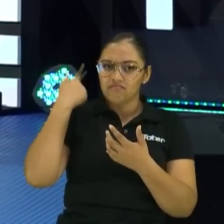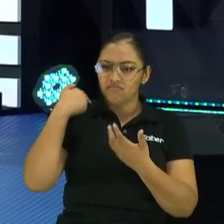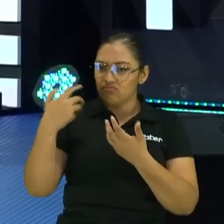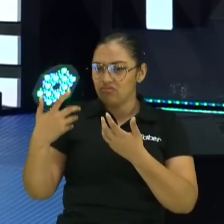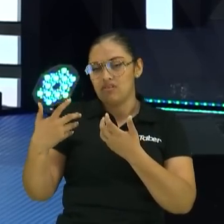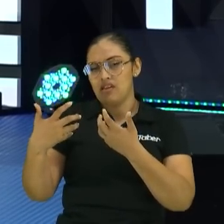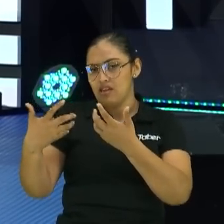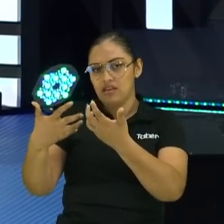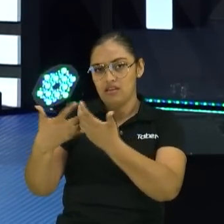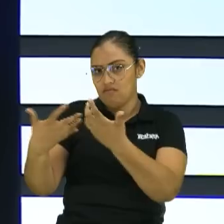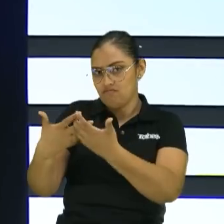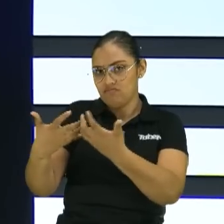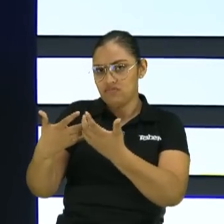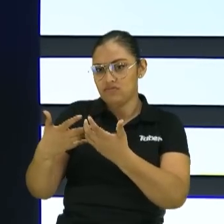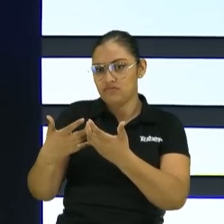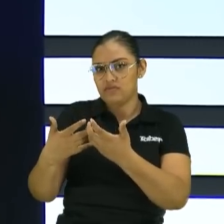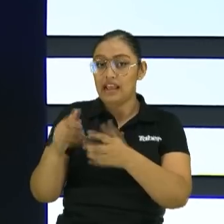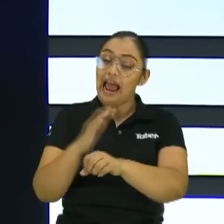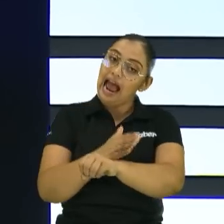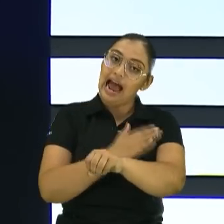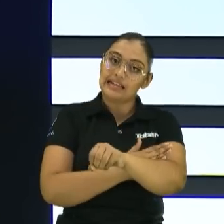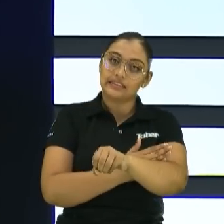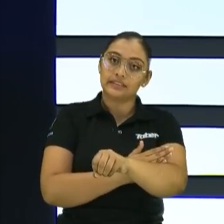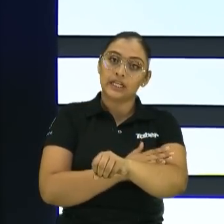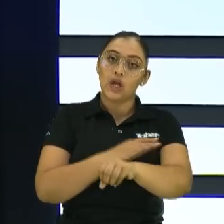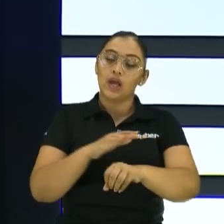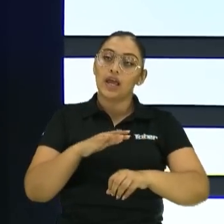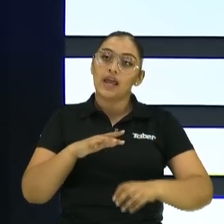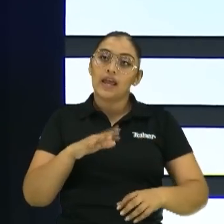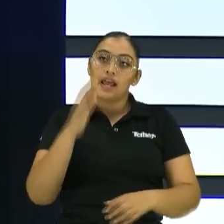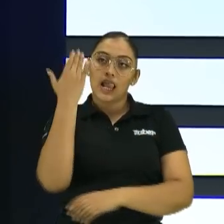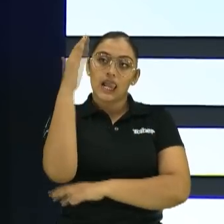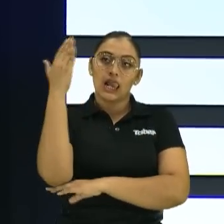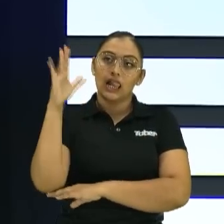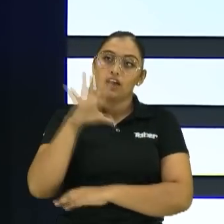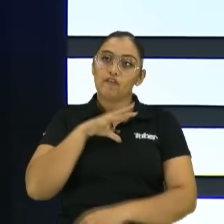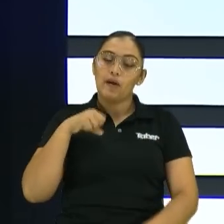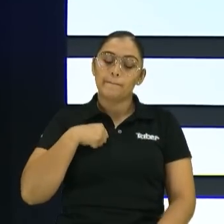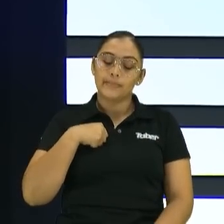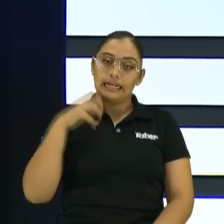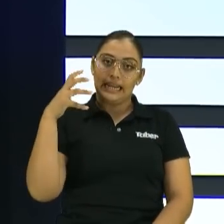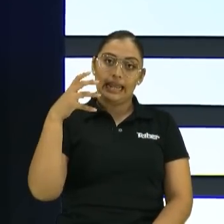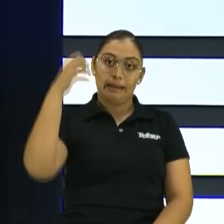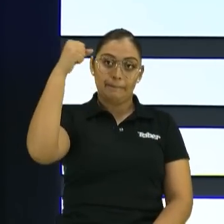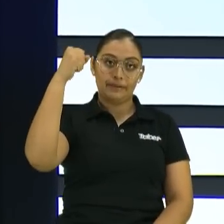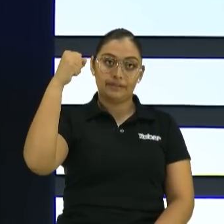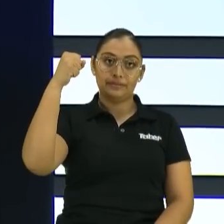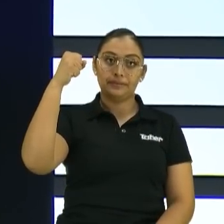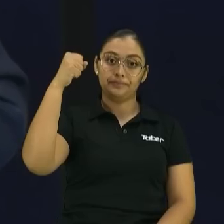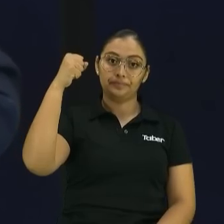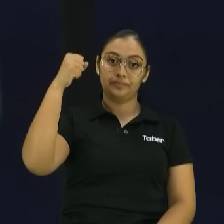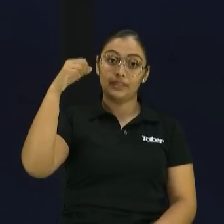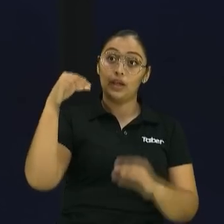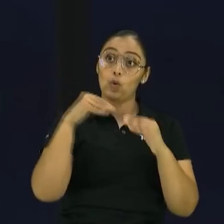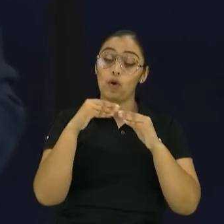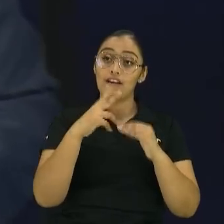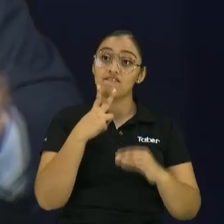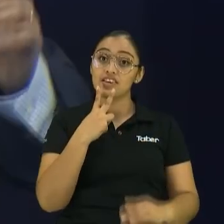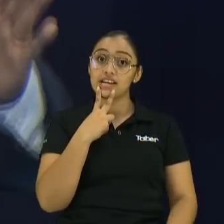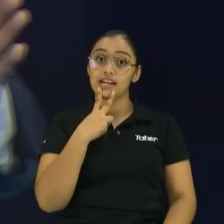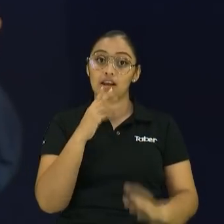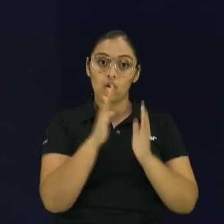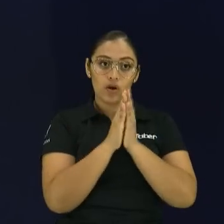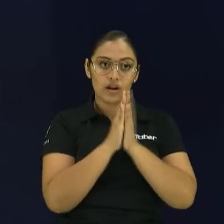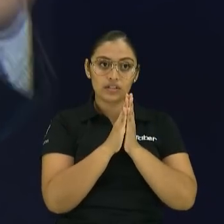acá al frente en familias en Victoria y el viernes de oración específicamente han venido